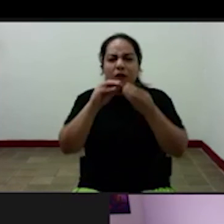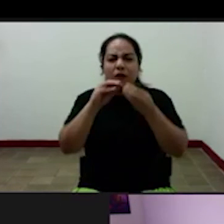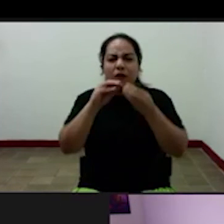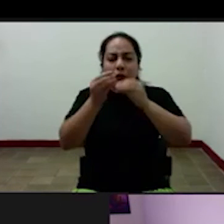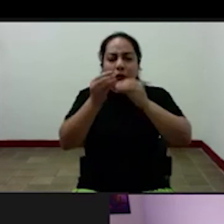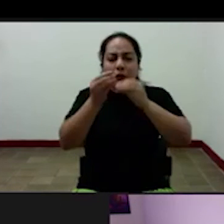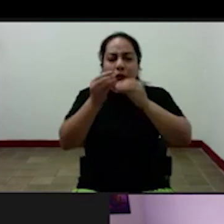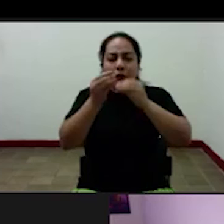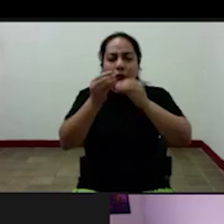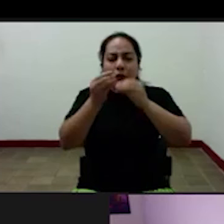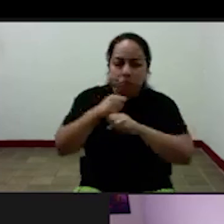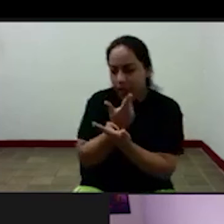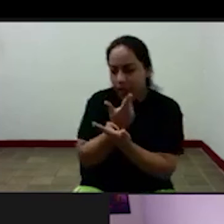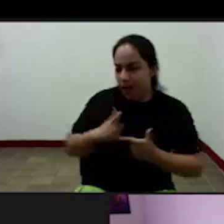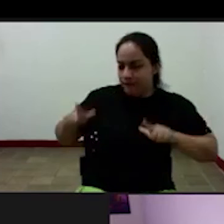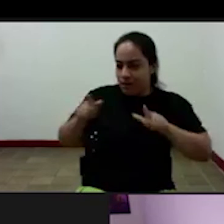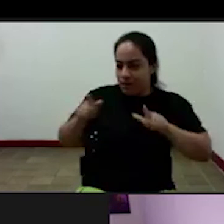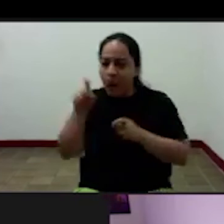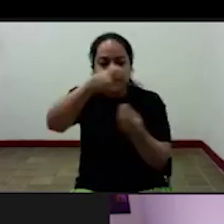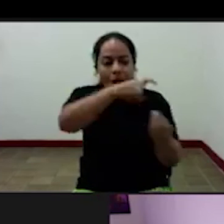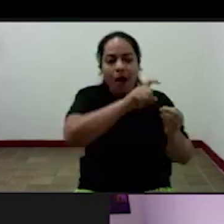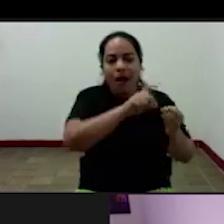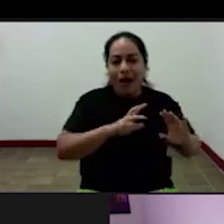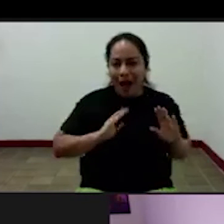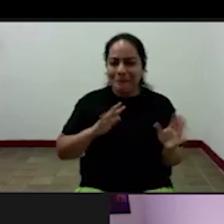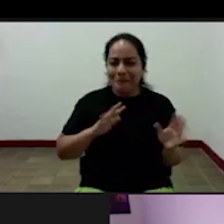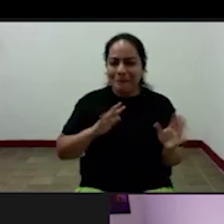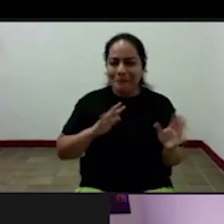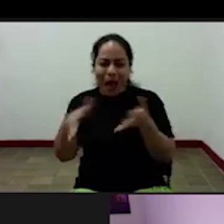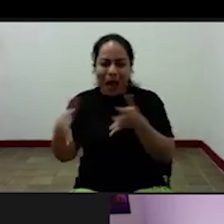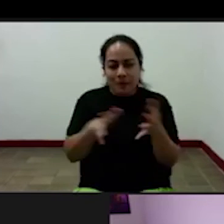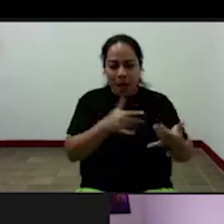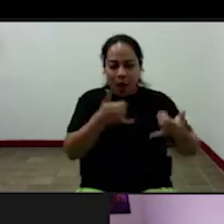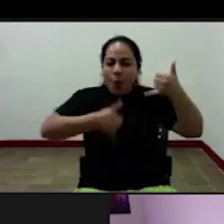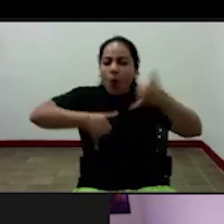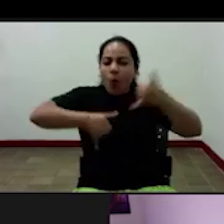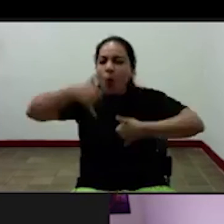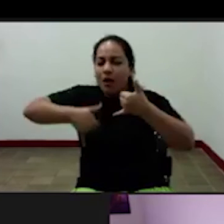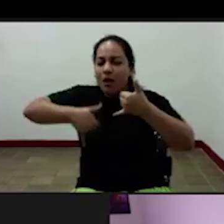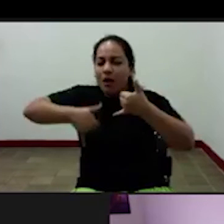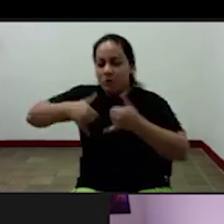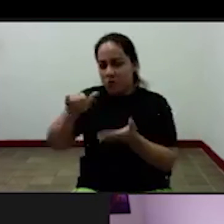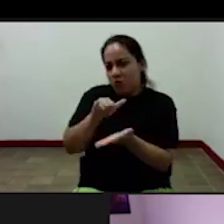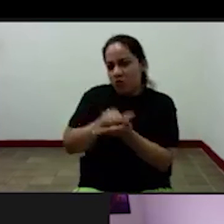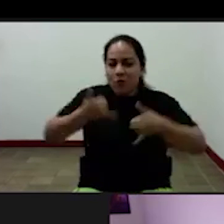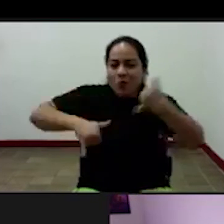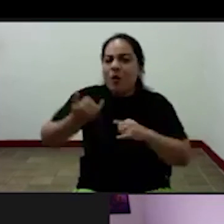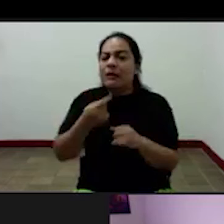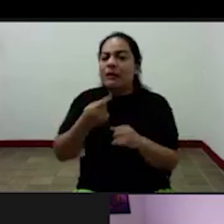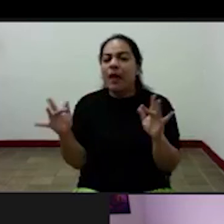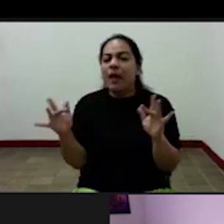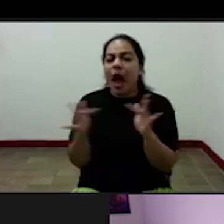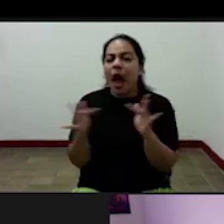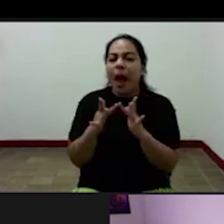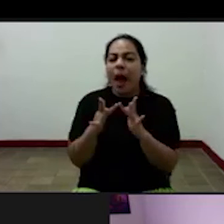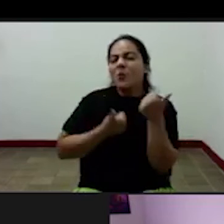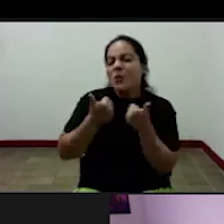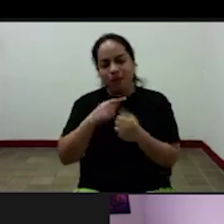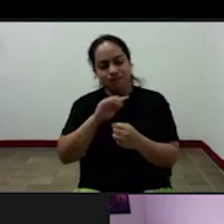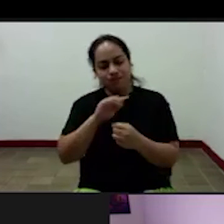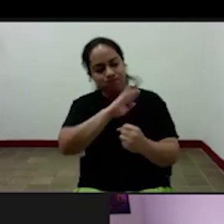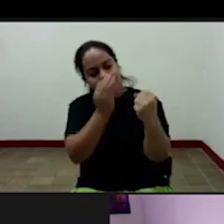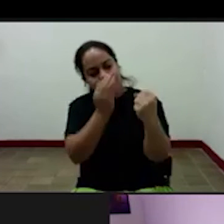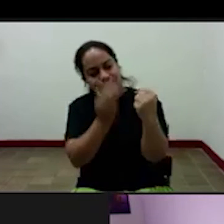y liberarme. Es un poquito ese juego, pero yo creo que se basa muchísimo en la capacidad,